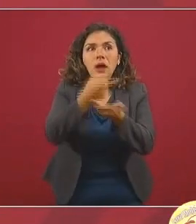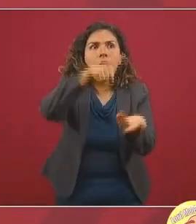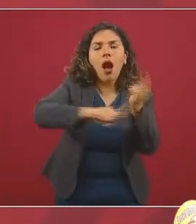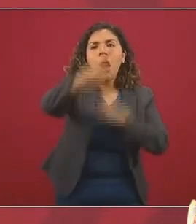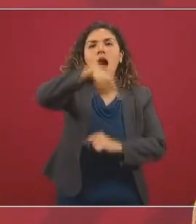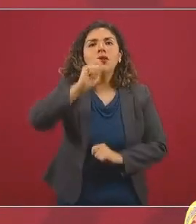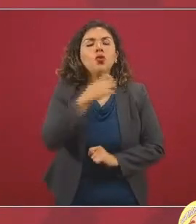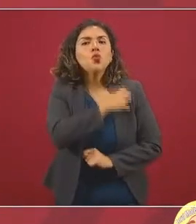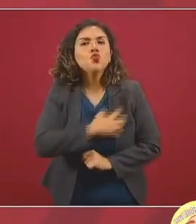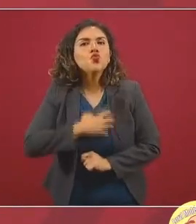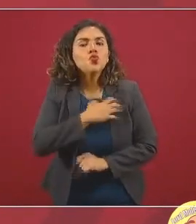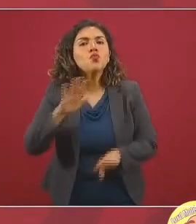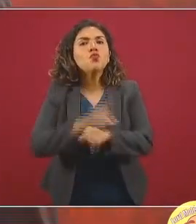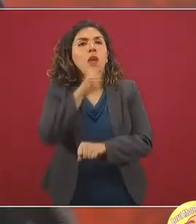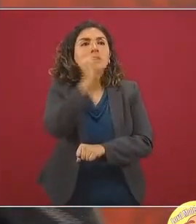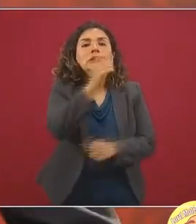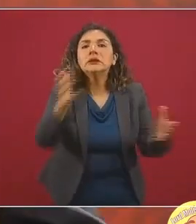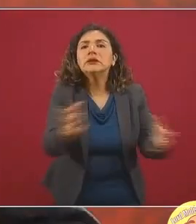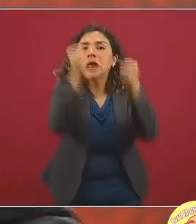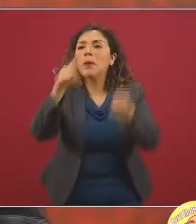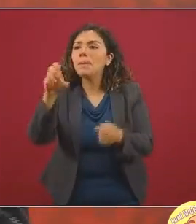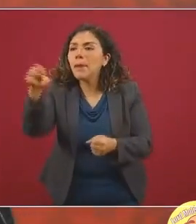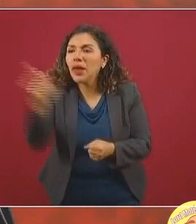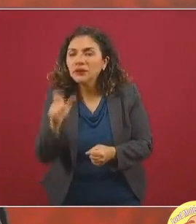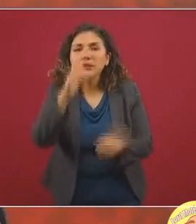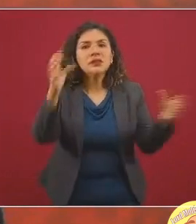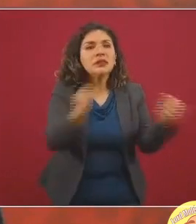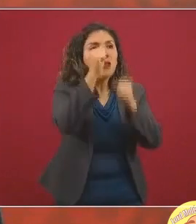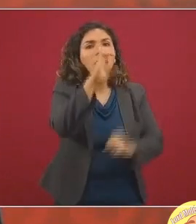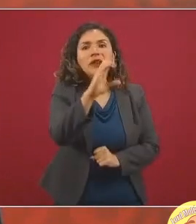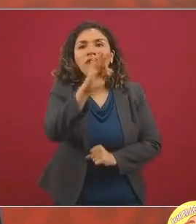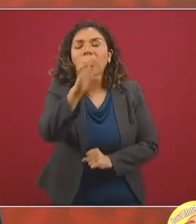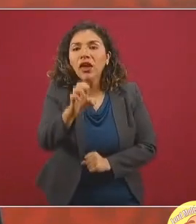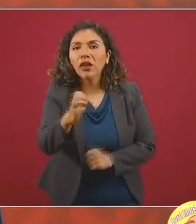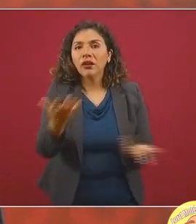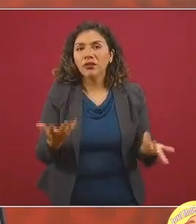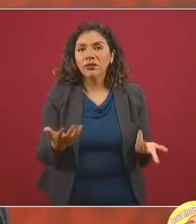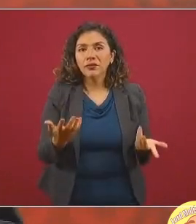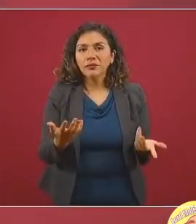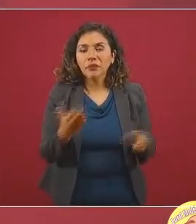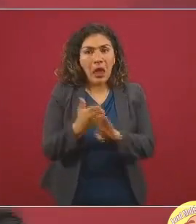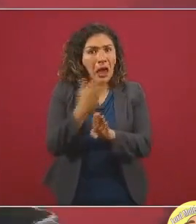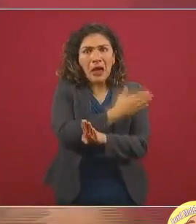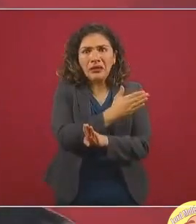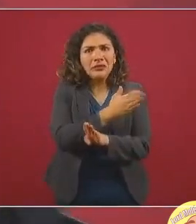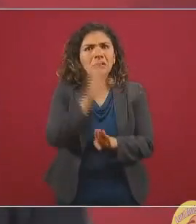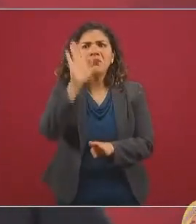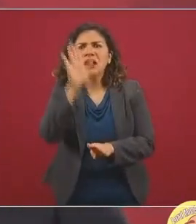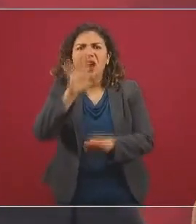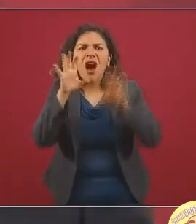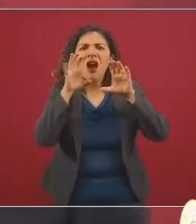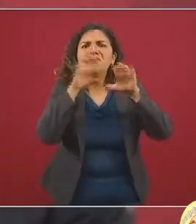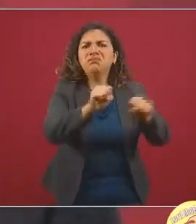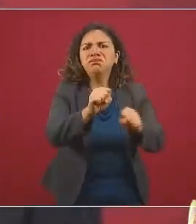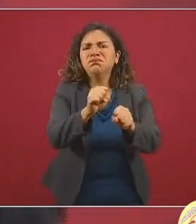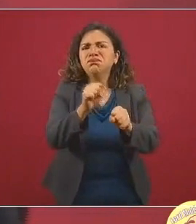contentos, porque estamos rescatando a Pemex, rescatando a la Comisión Federal de Electricidad. Estaban tomadas las